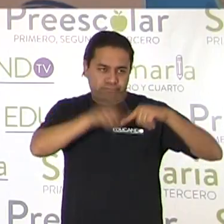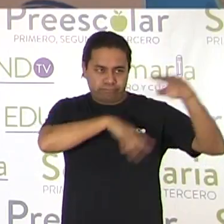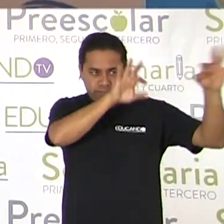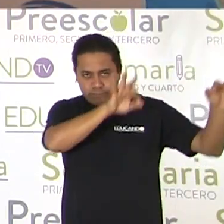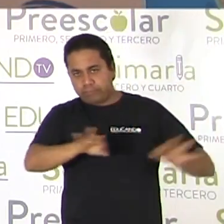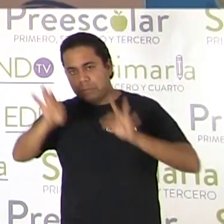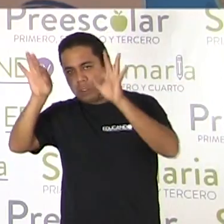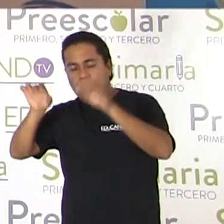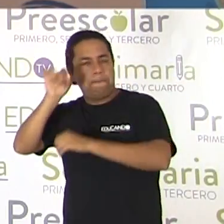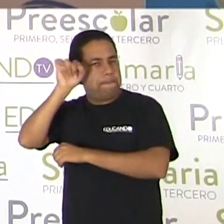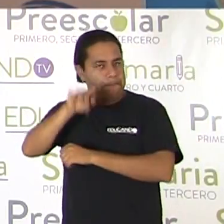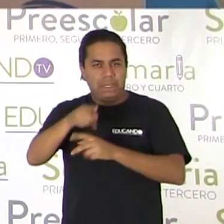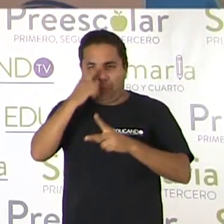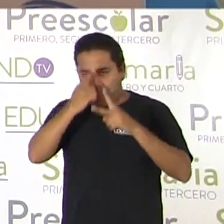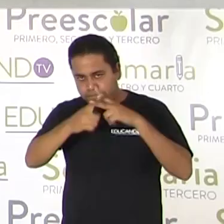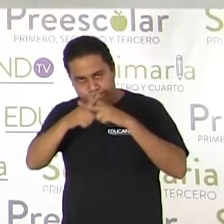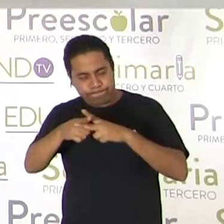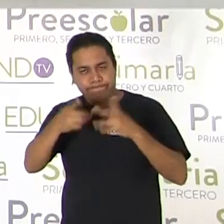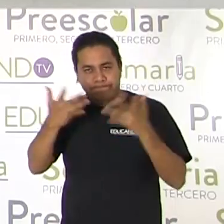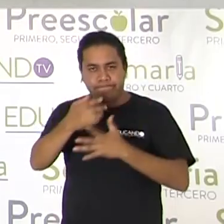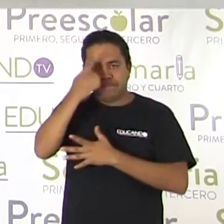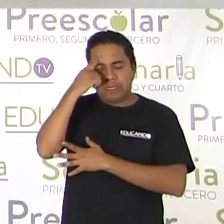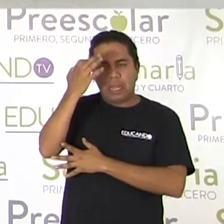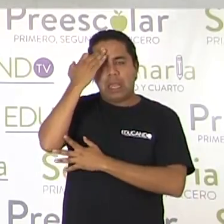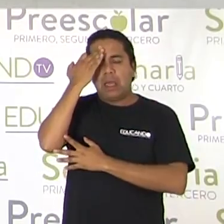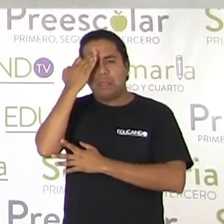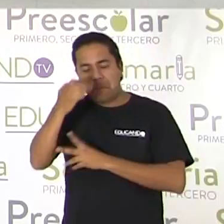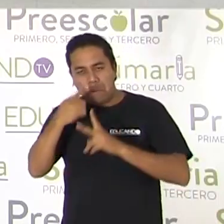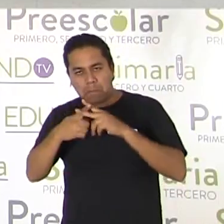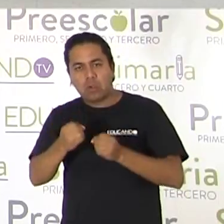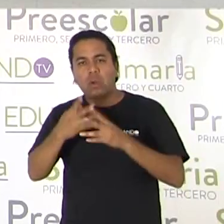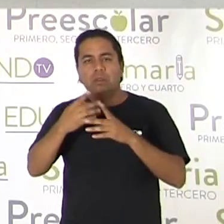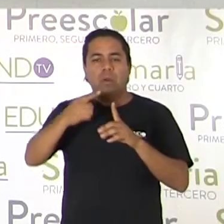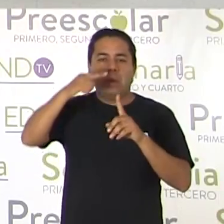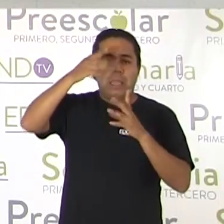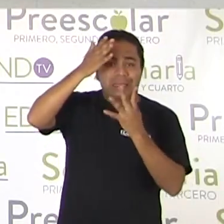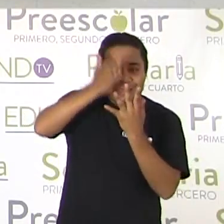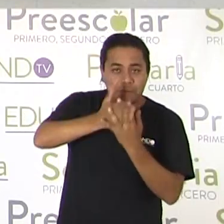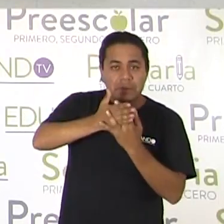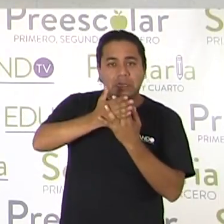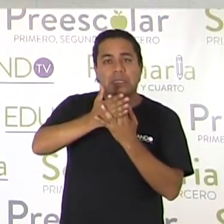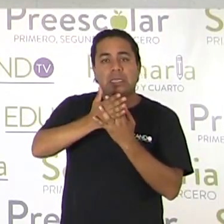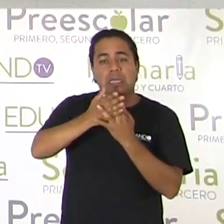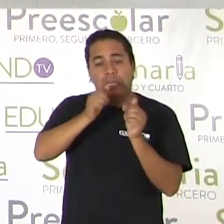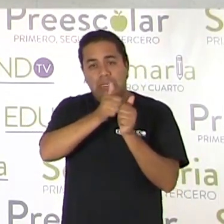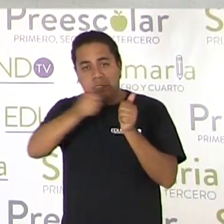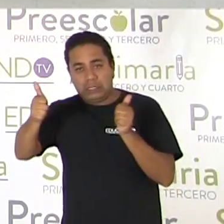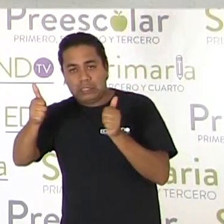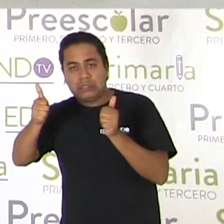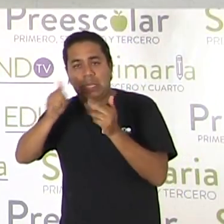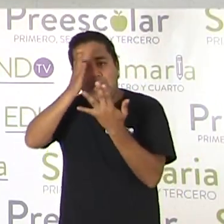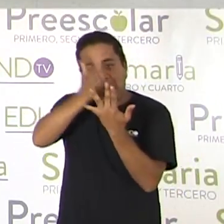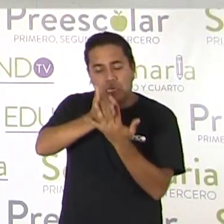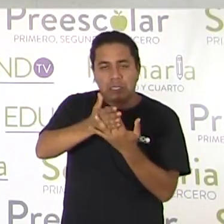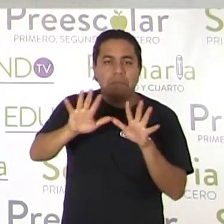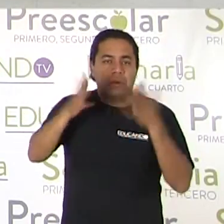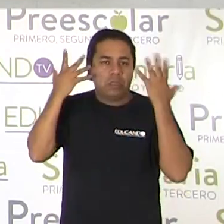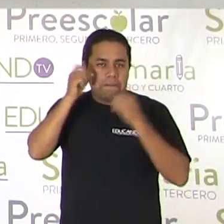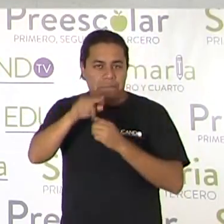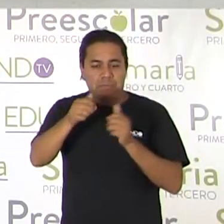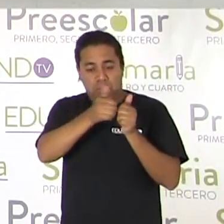mismo algoritmo, es decir, para calcular el tiempo vamos a dividir la distancia entre la velocidad. La distancia va a ser la misma, que